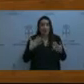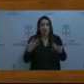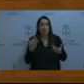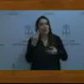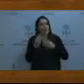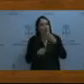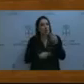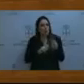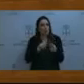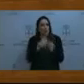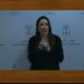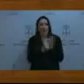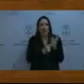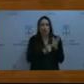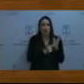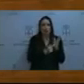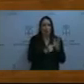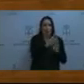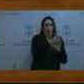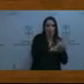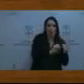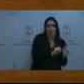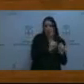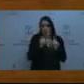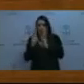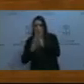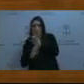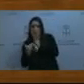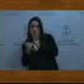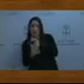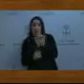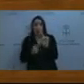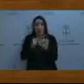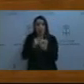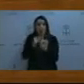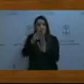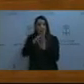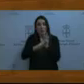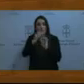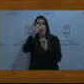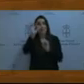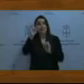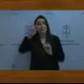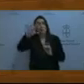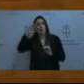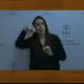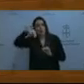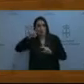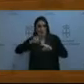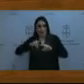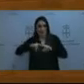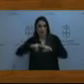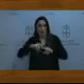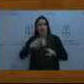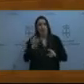pasarelas de datos de un programa a otro para poder integrar toda esta información en el programa Asturcon del Principado. Y el formato debe ser común